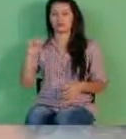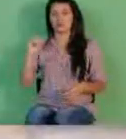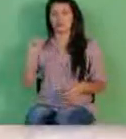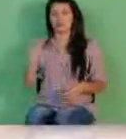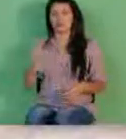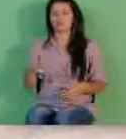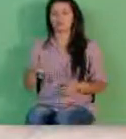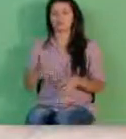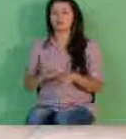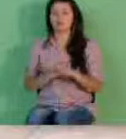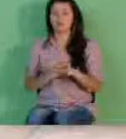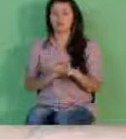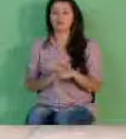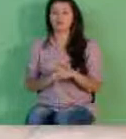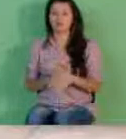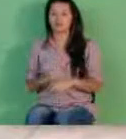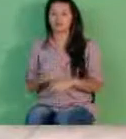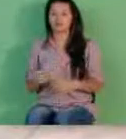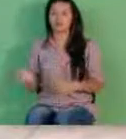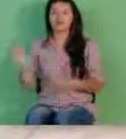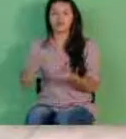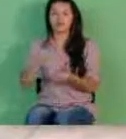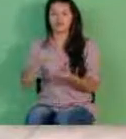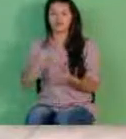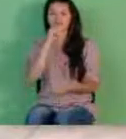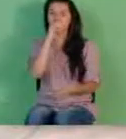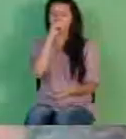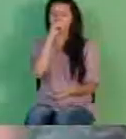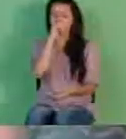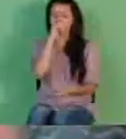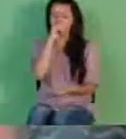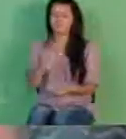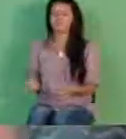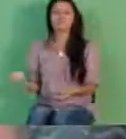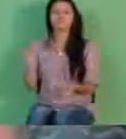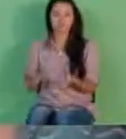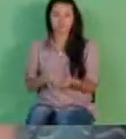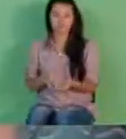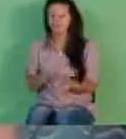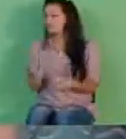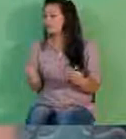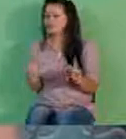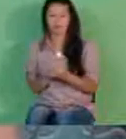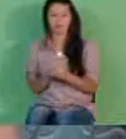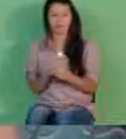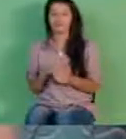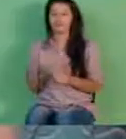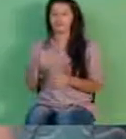la hospitalización hospitalización Ahí vamos hospitalización Ese es el lugar en donde se hospitalizan todos los pacientes